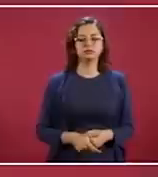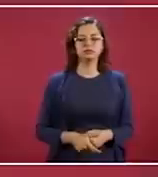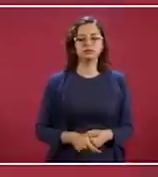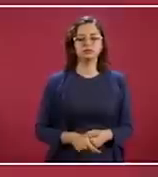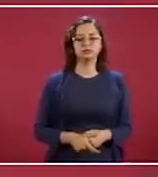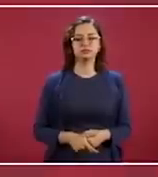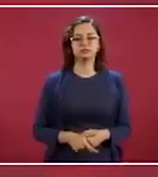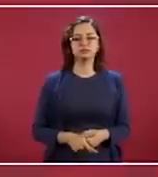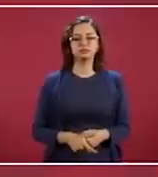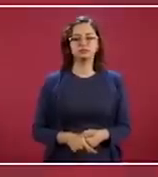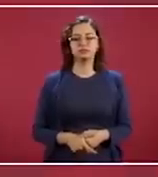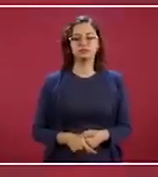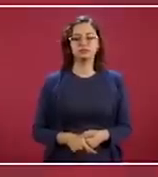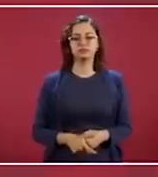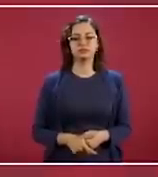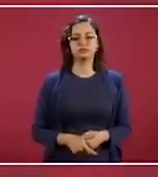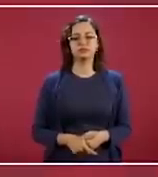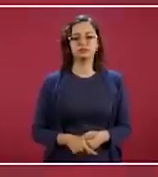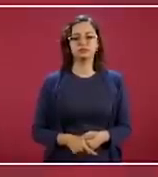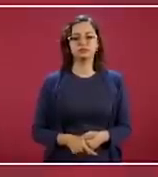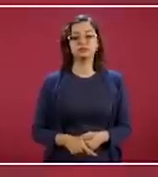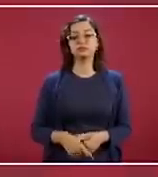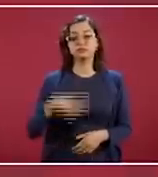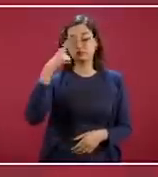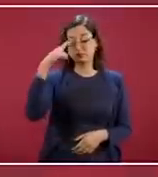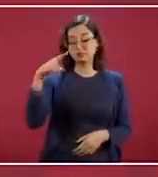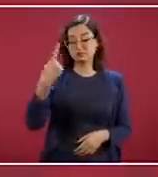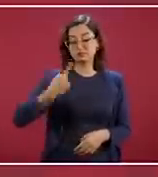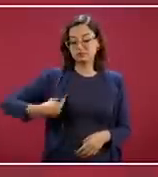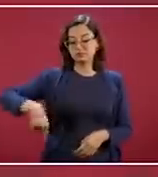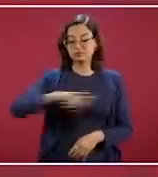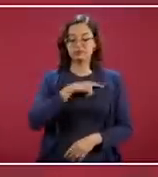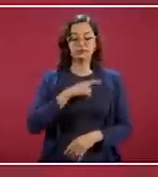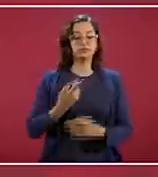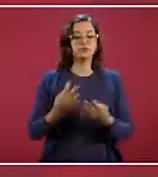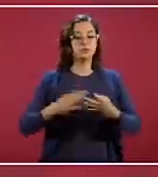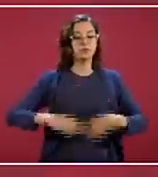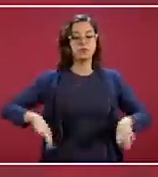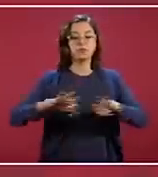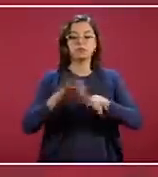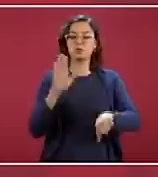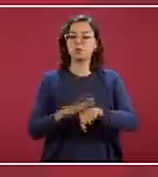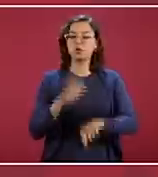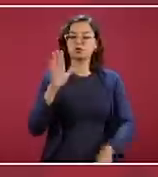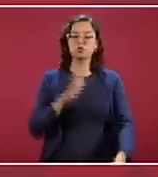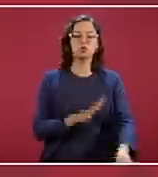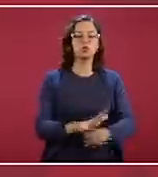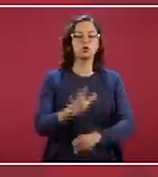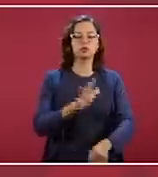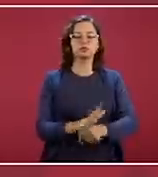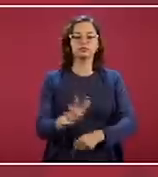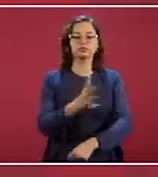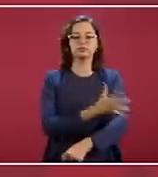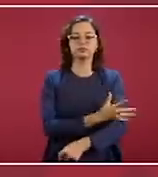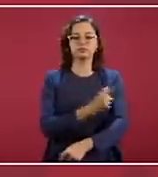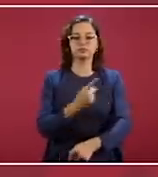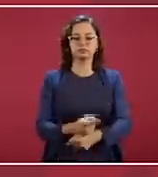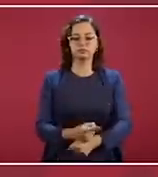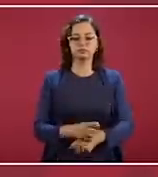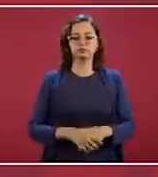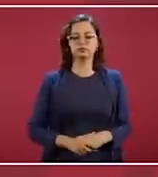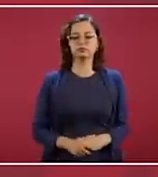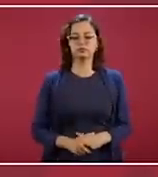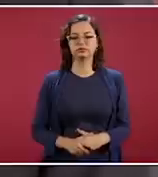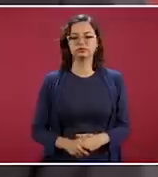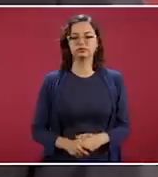para nosotros lo más importante es la honestidad. Y hay otros